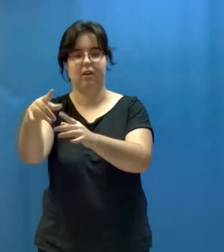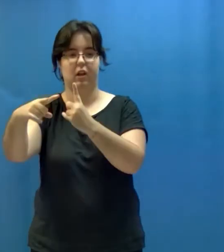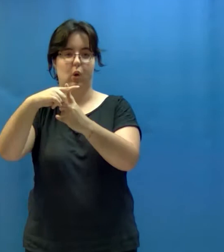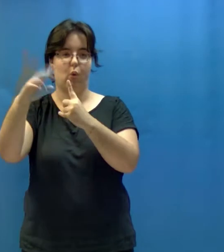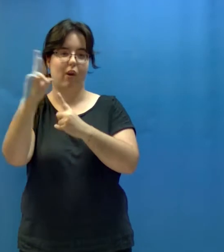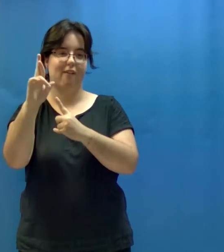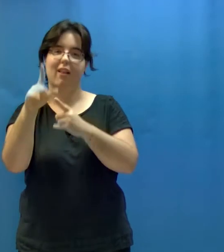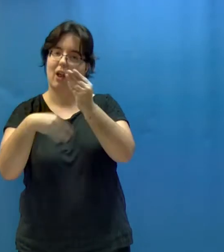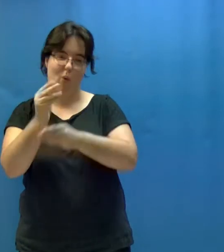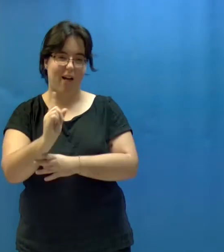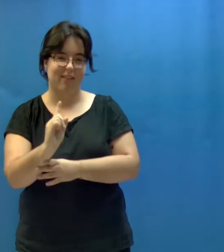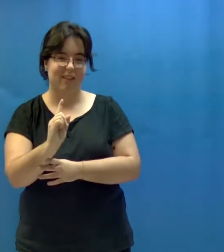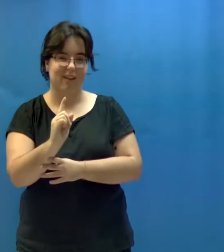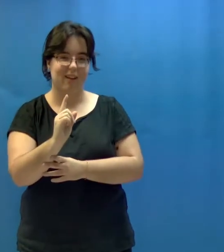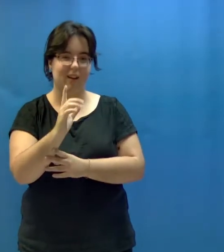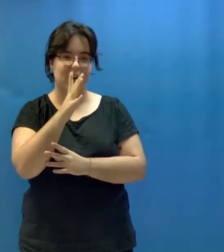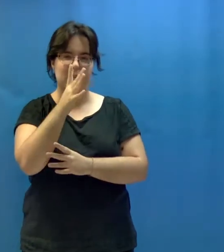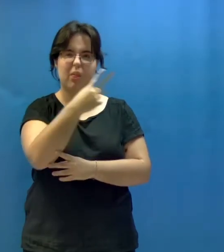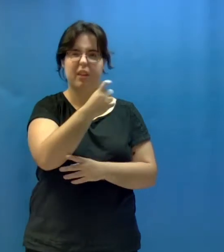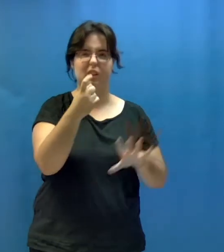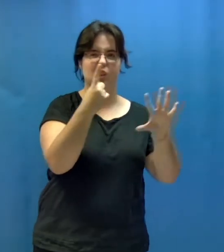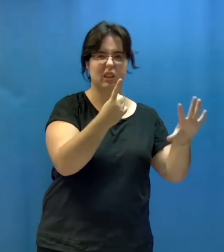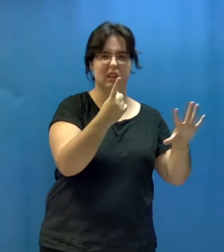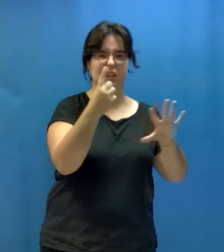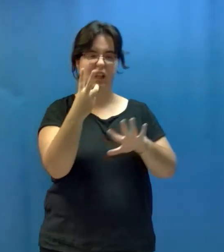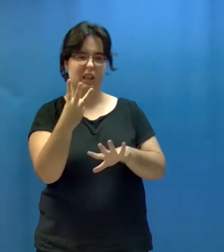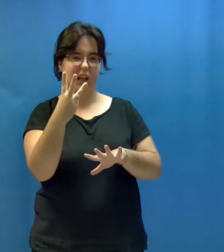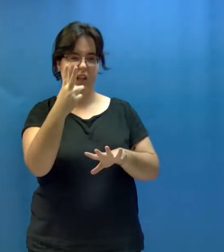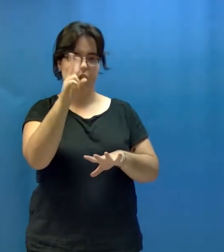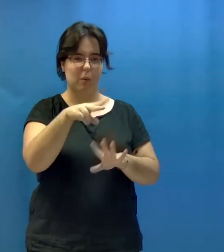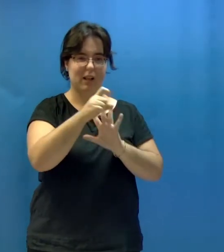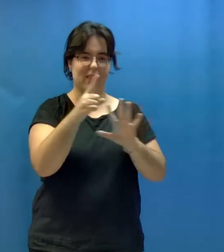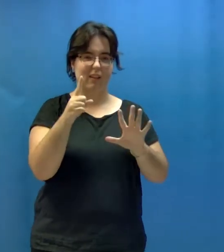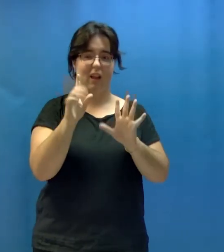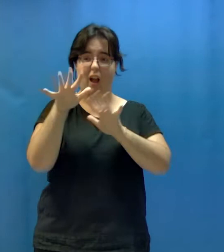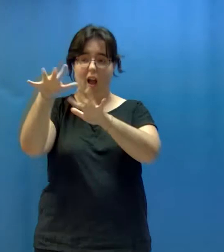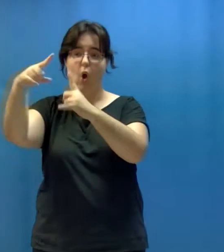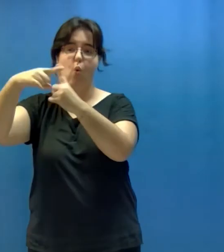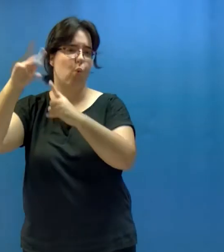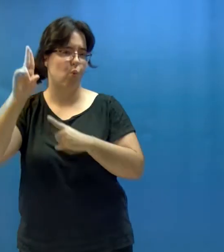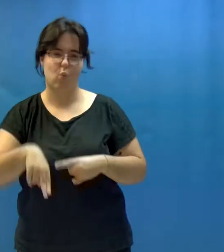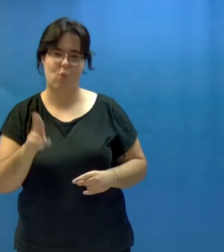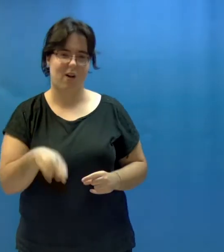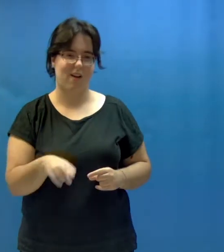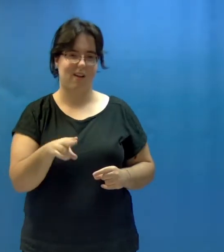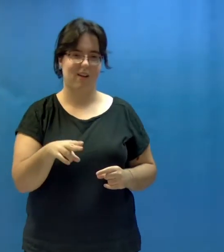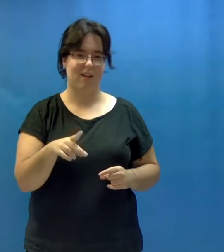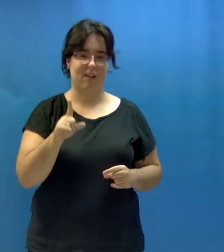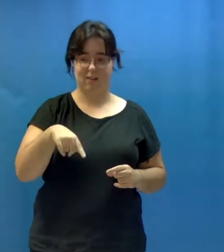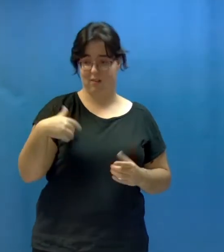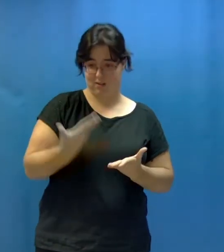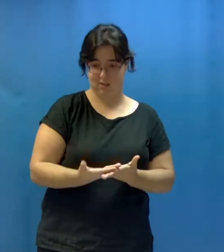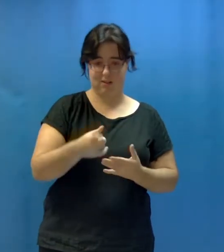Gobierno, que de 163 concentraciones en el 2016, ninguna frente a la Cruz, y de las 123 que llevamos en el